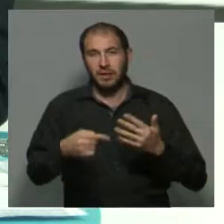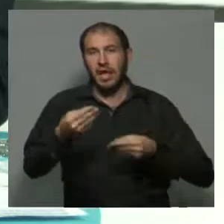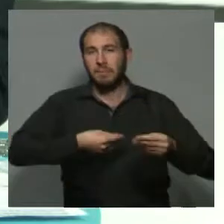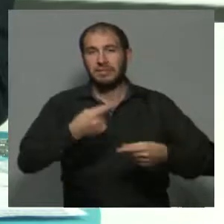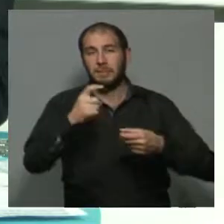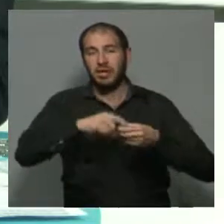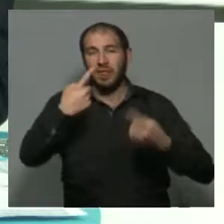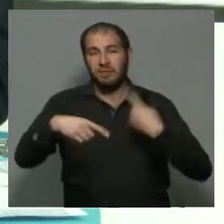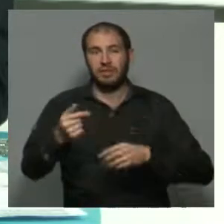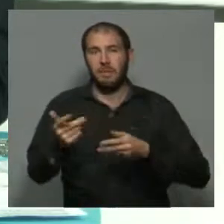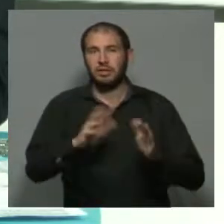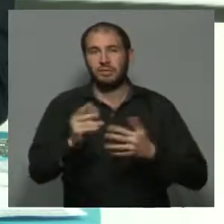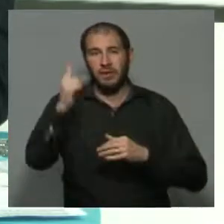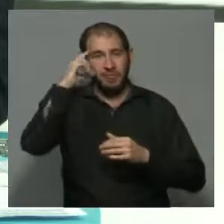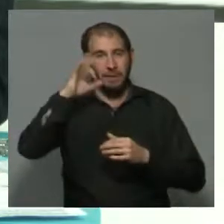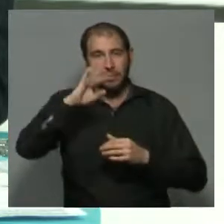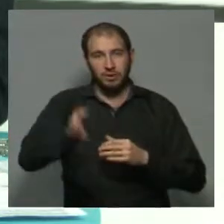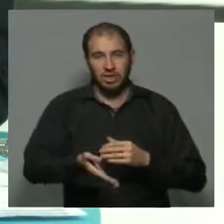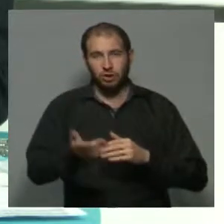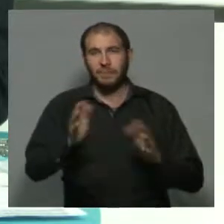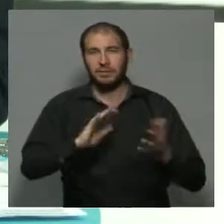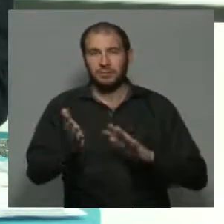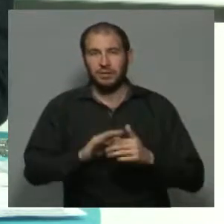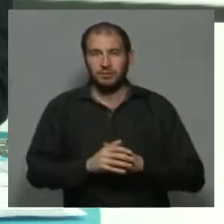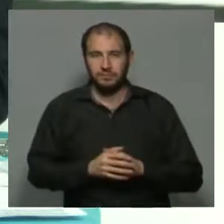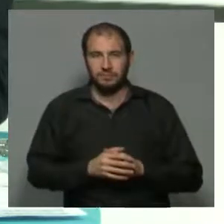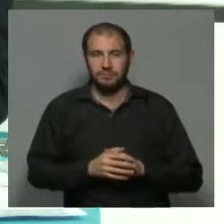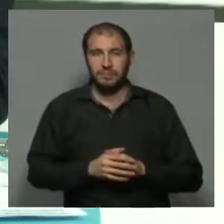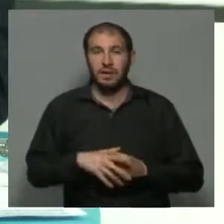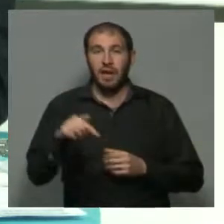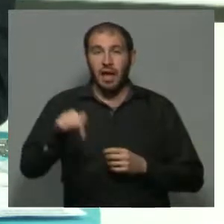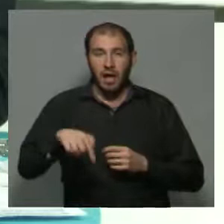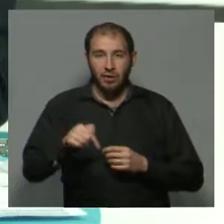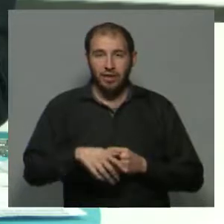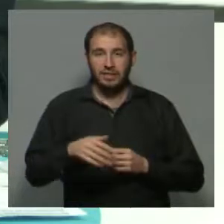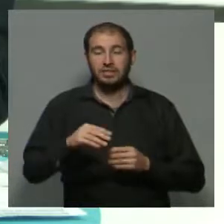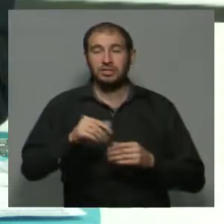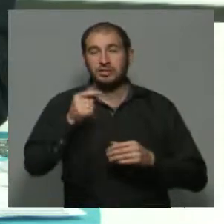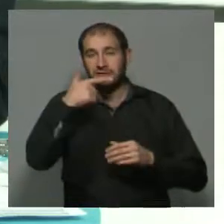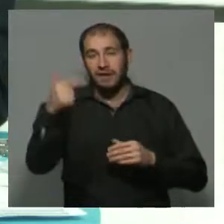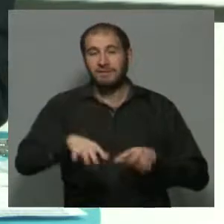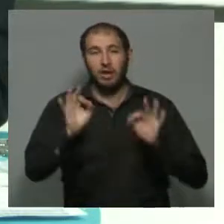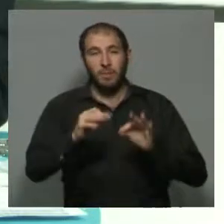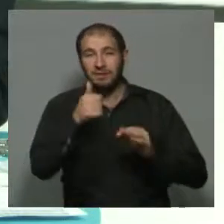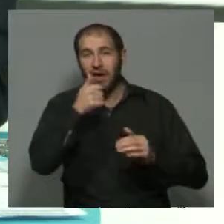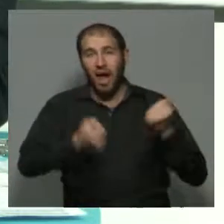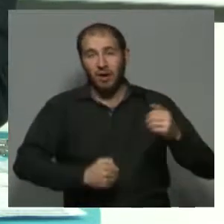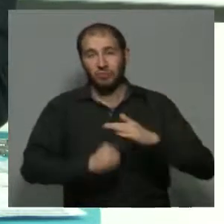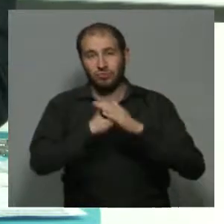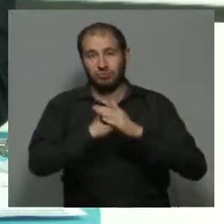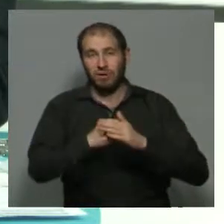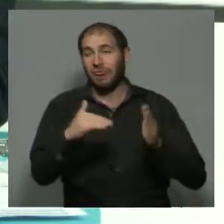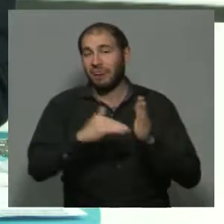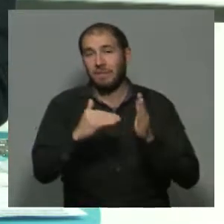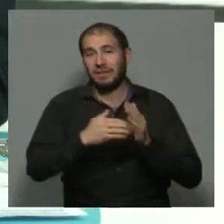empresas petroleras rondó el 10% aproximadamente, con lo cual ahora llenar el tanque de combustible,